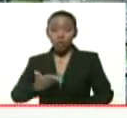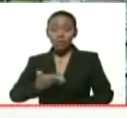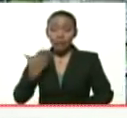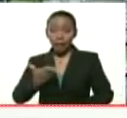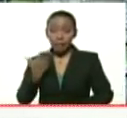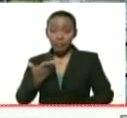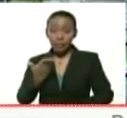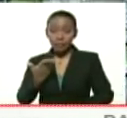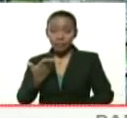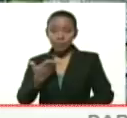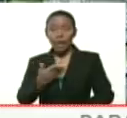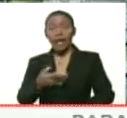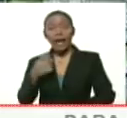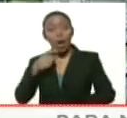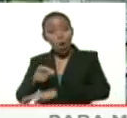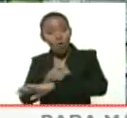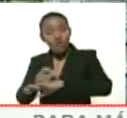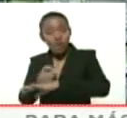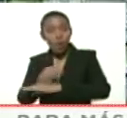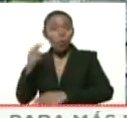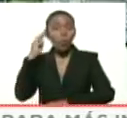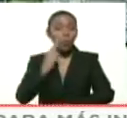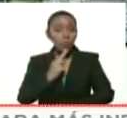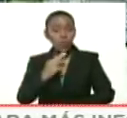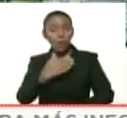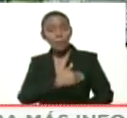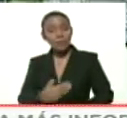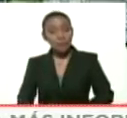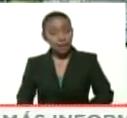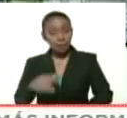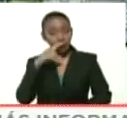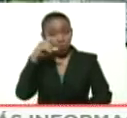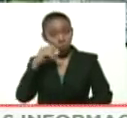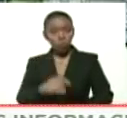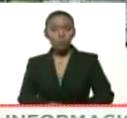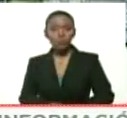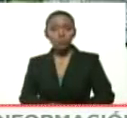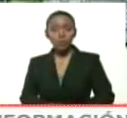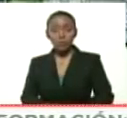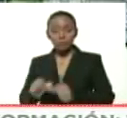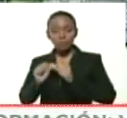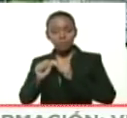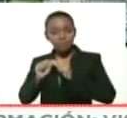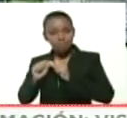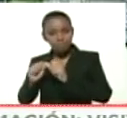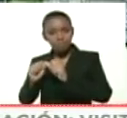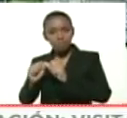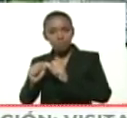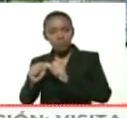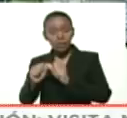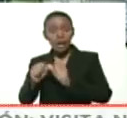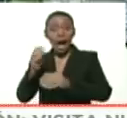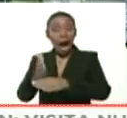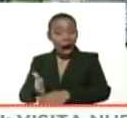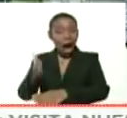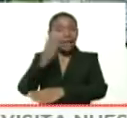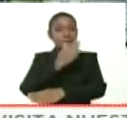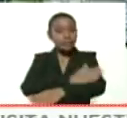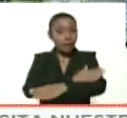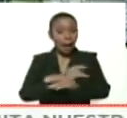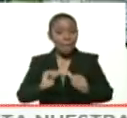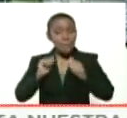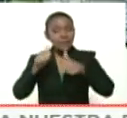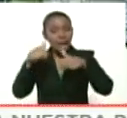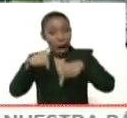recalcar que el gobierno bolivariano del presidente Nicolás Maduro ha mantenido, incluso antes de que aparecieran, de que